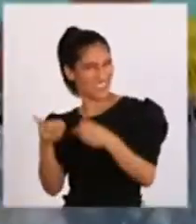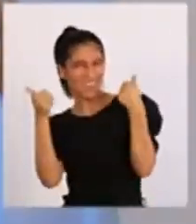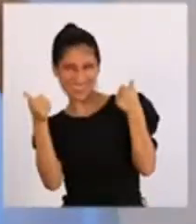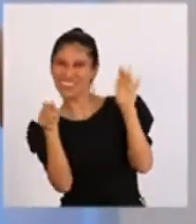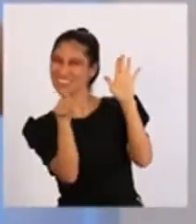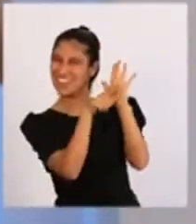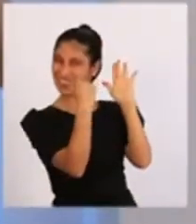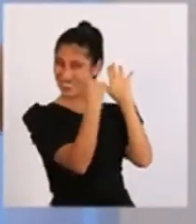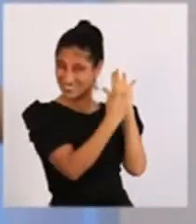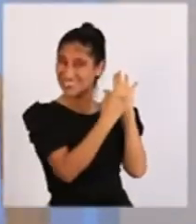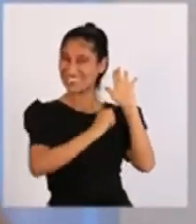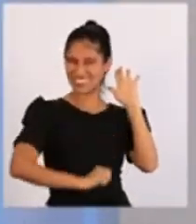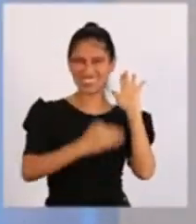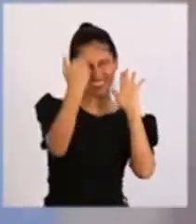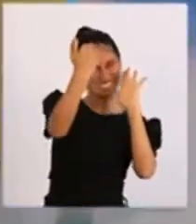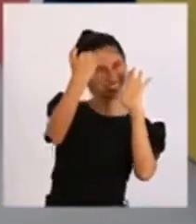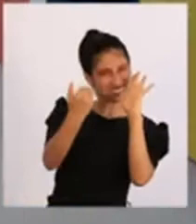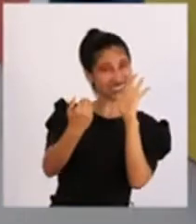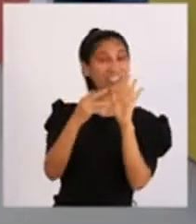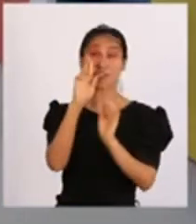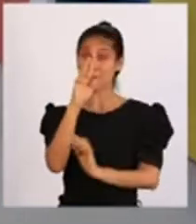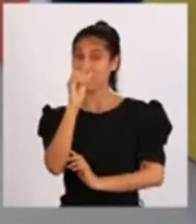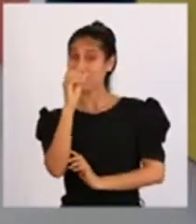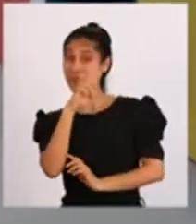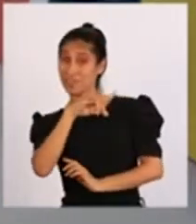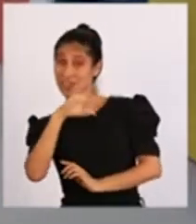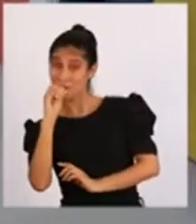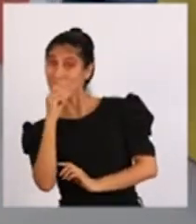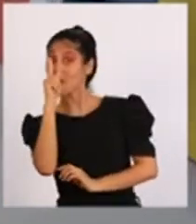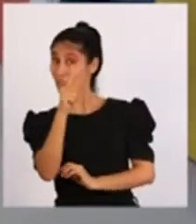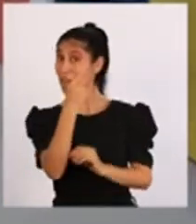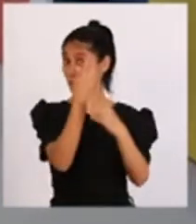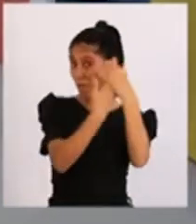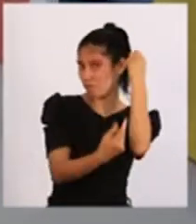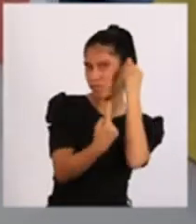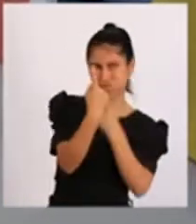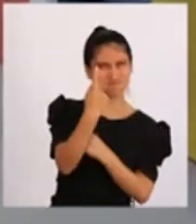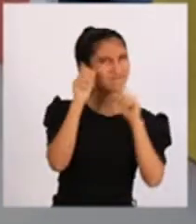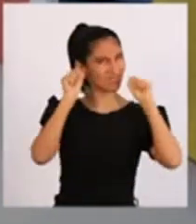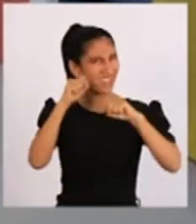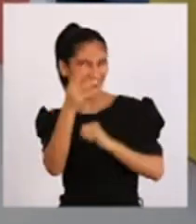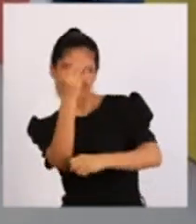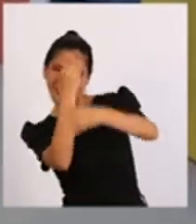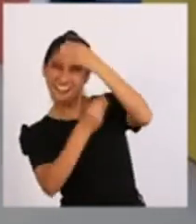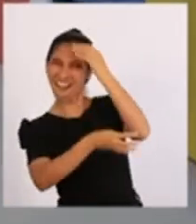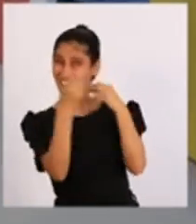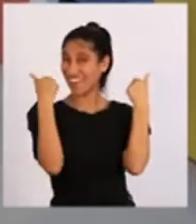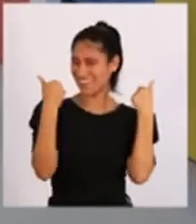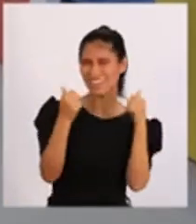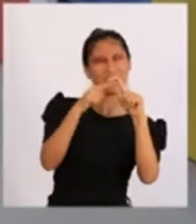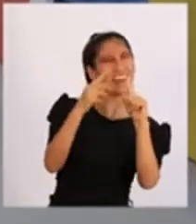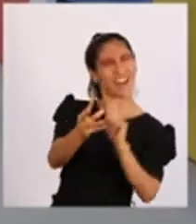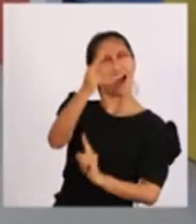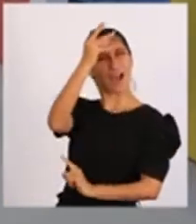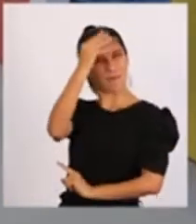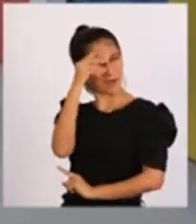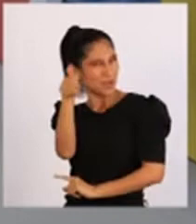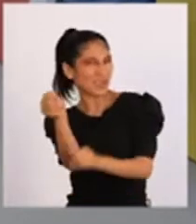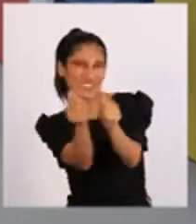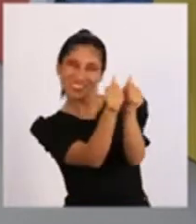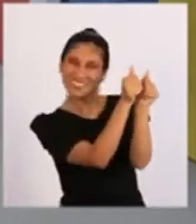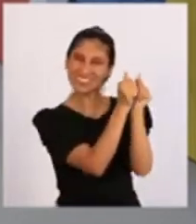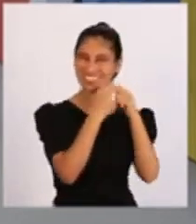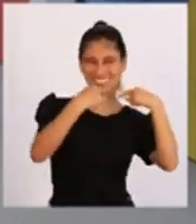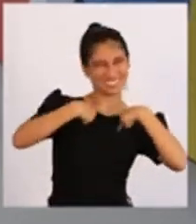Giancarlo. Un relax, todos ellos son Rodrigo. Rodrigo aprende. Rodrigo aprende. Rodrigo aprende contigo